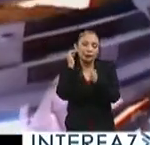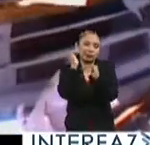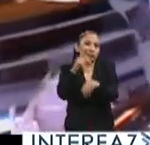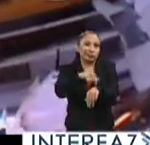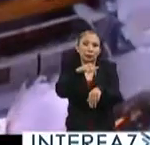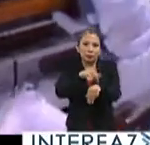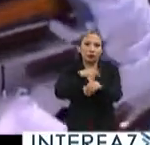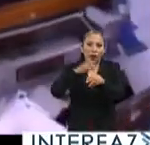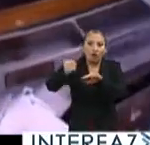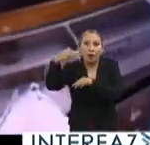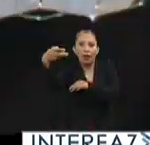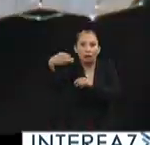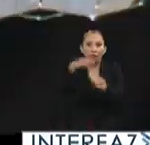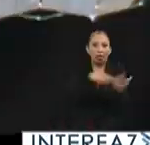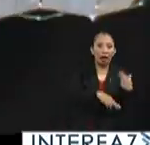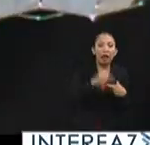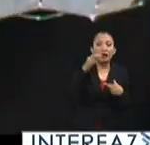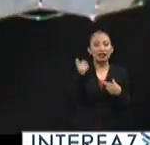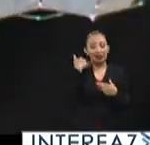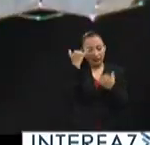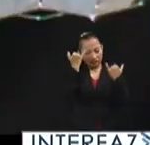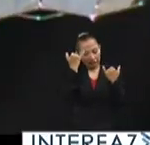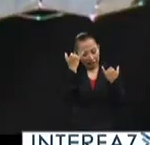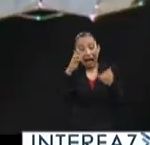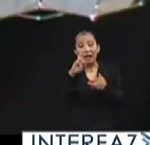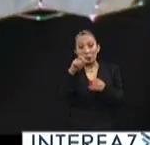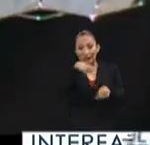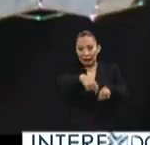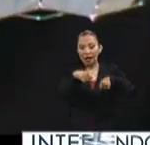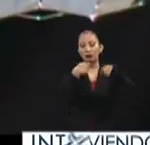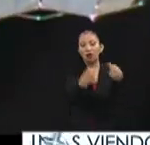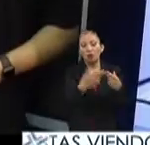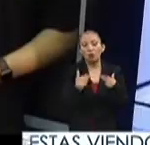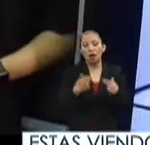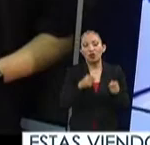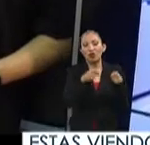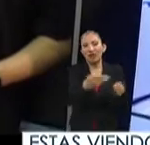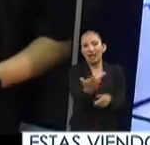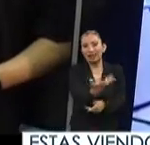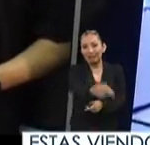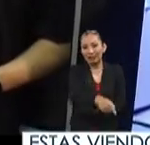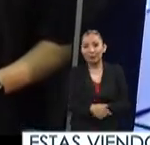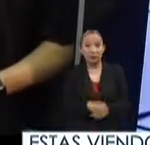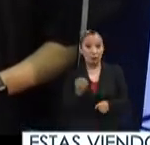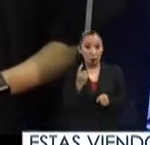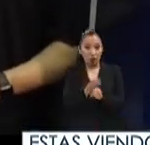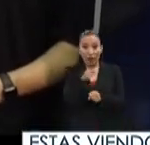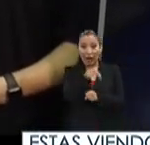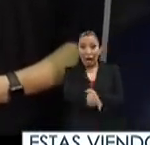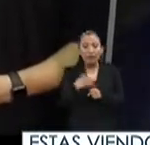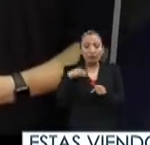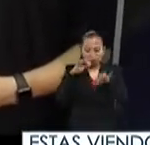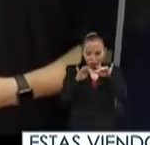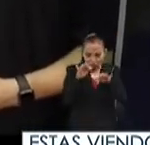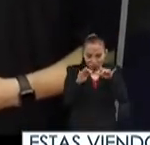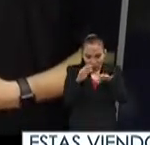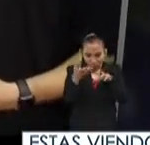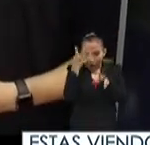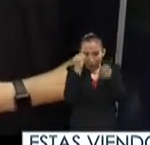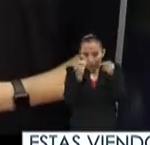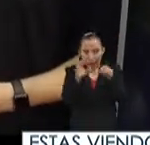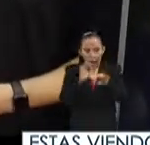limitado el tiempo. Entonces la idea es de que hacer un robot que haga el trabajo por nosotros. Entonces la oportunidad ahorita está en la programación, hay que